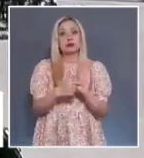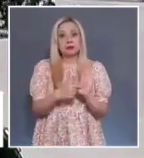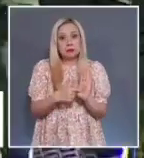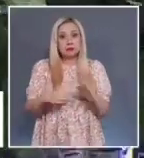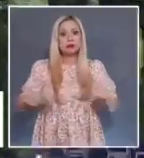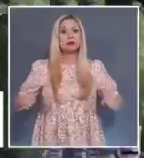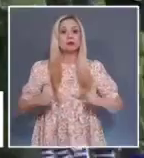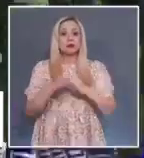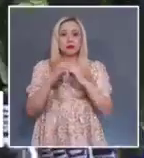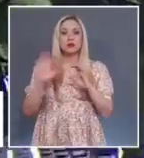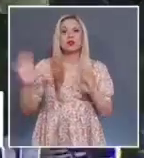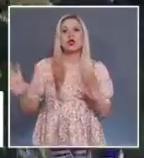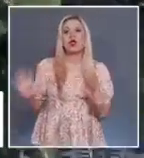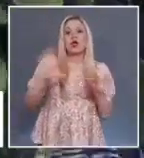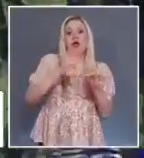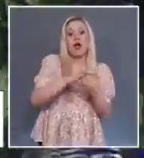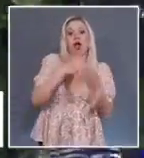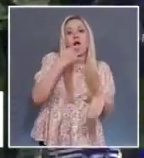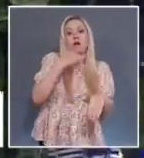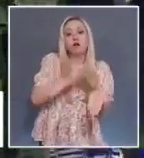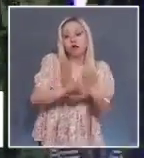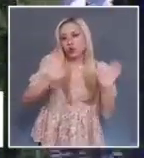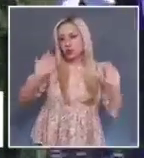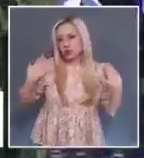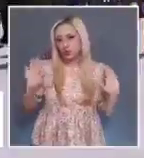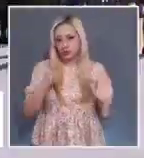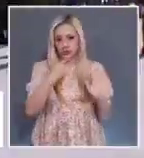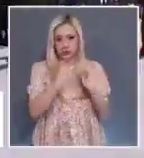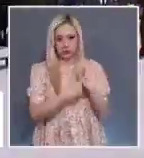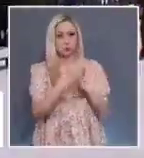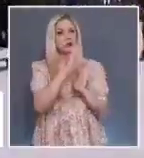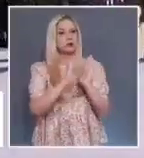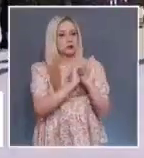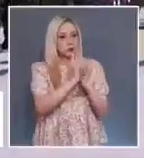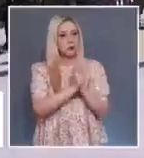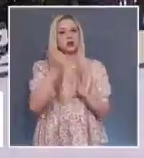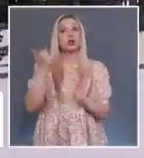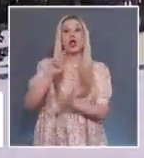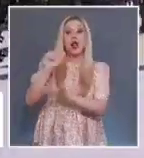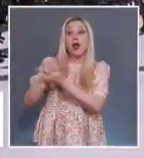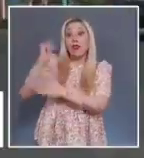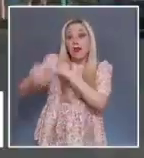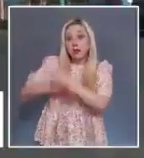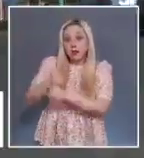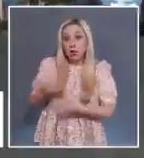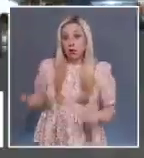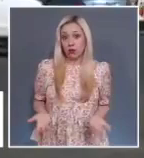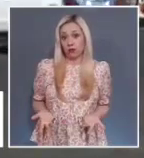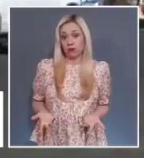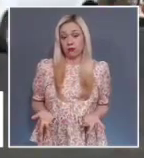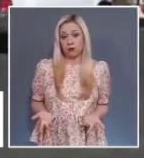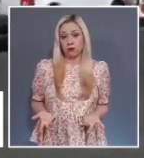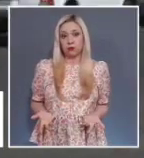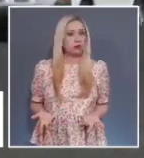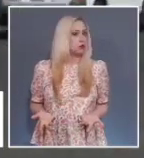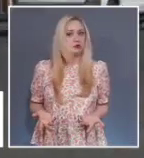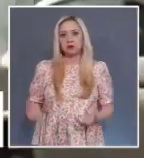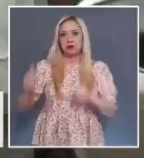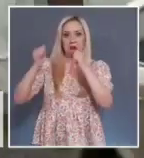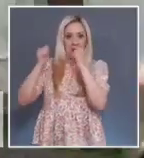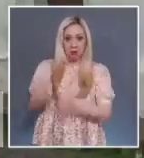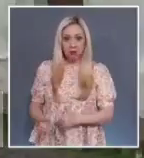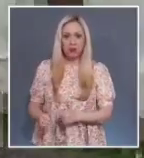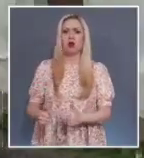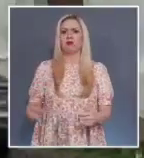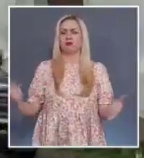conforme a la Constitución e instrumentos internacionales y si el acuerdo transgrede el principio de división de poderes así como